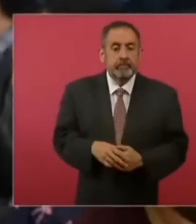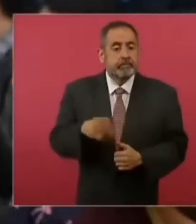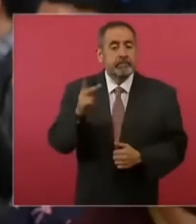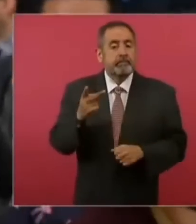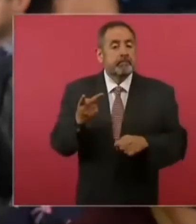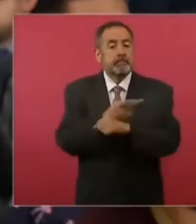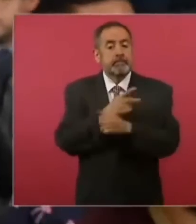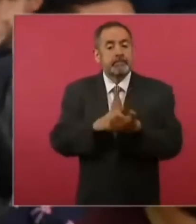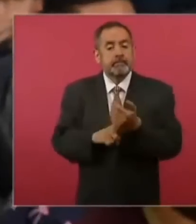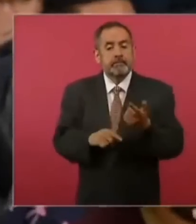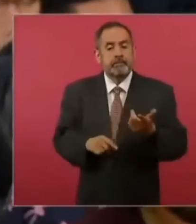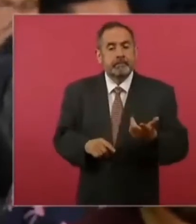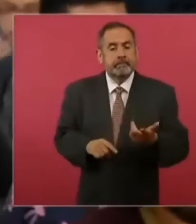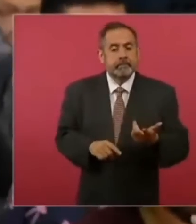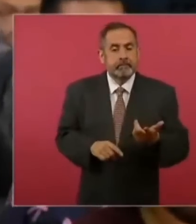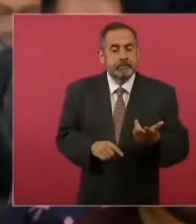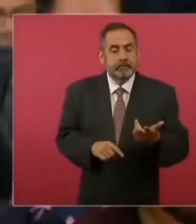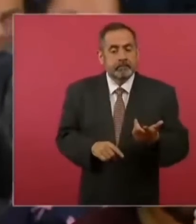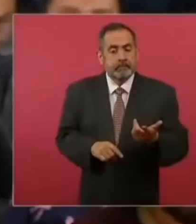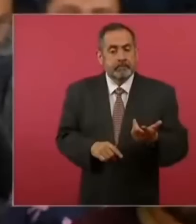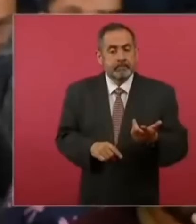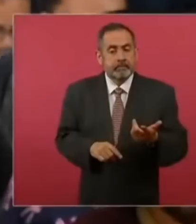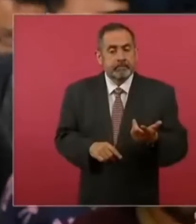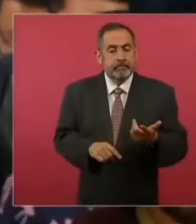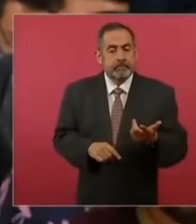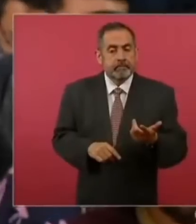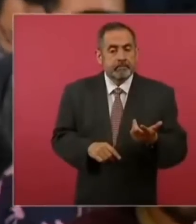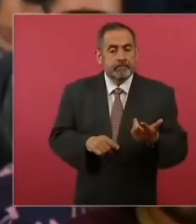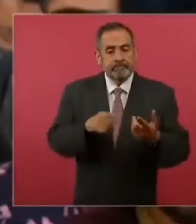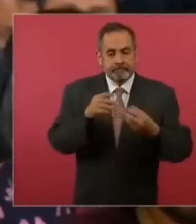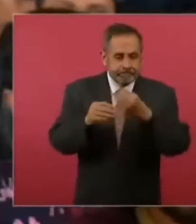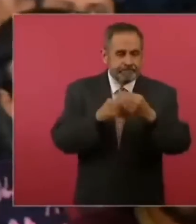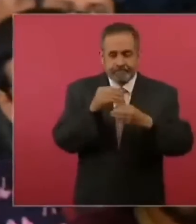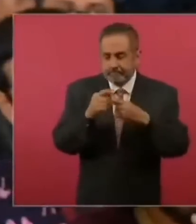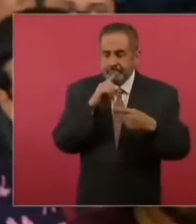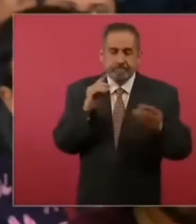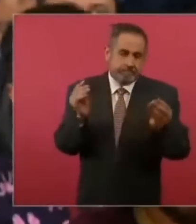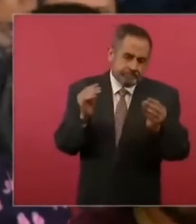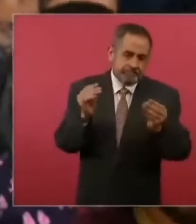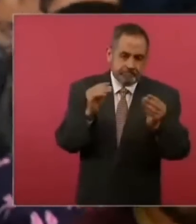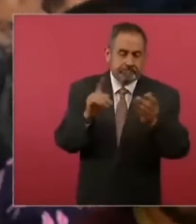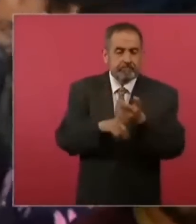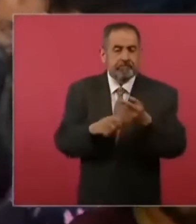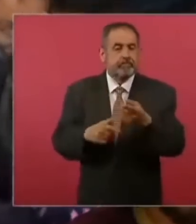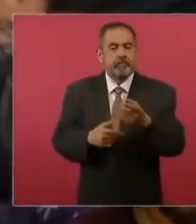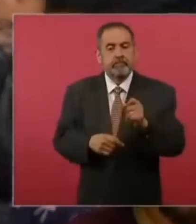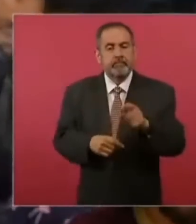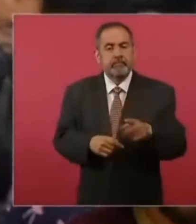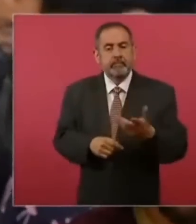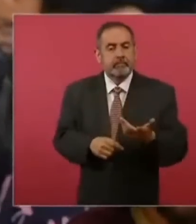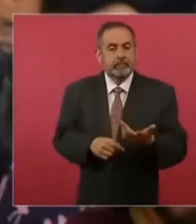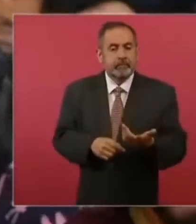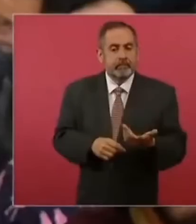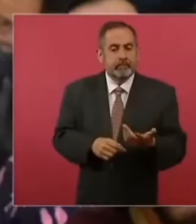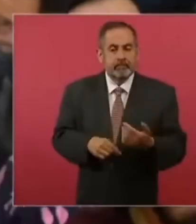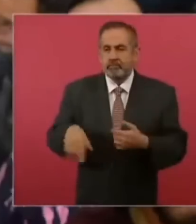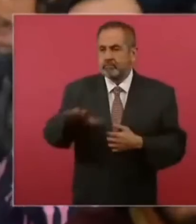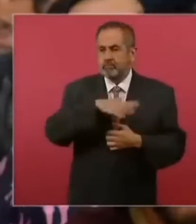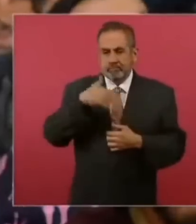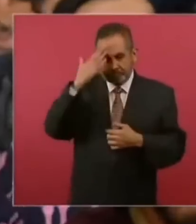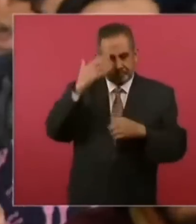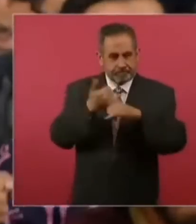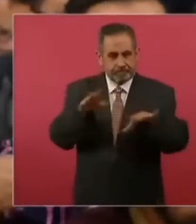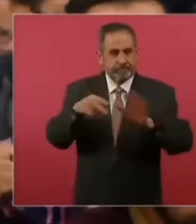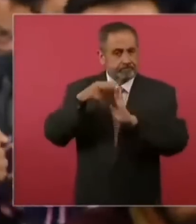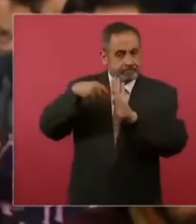Pero resulta que a pesar de todos los alegatos que dio, que incluso también pues son de dominio público